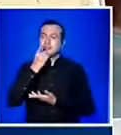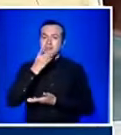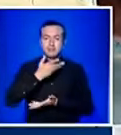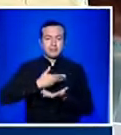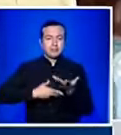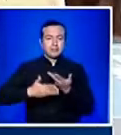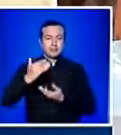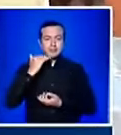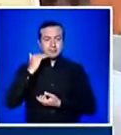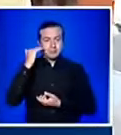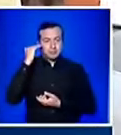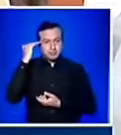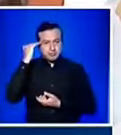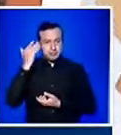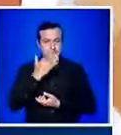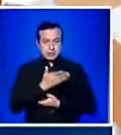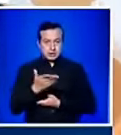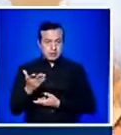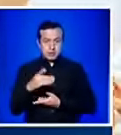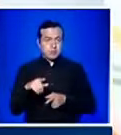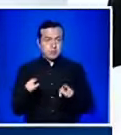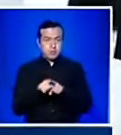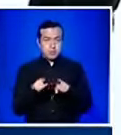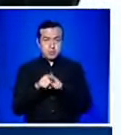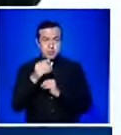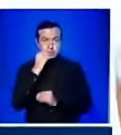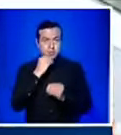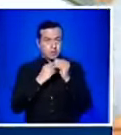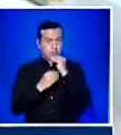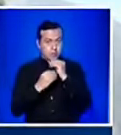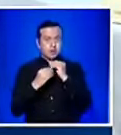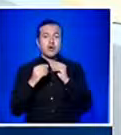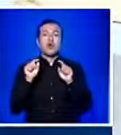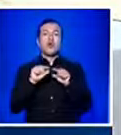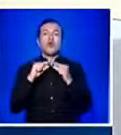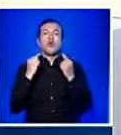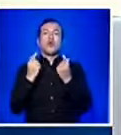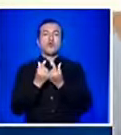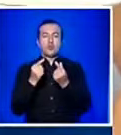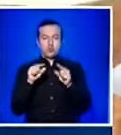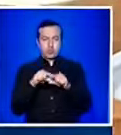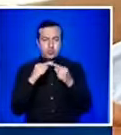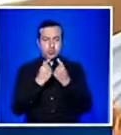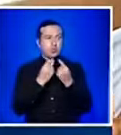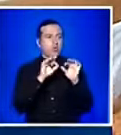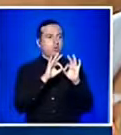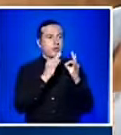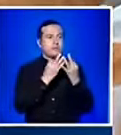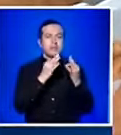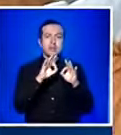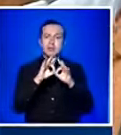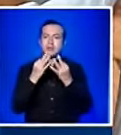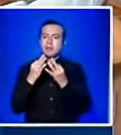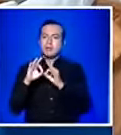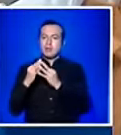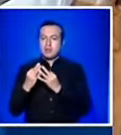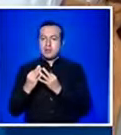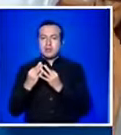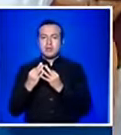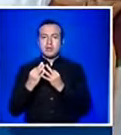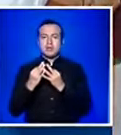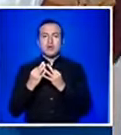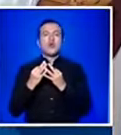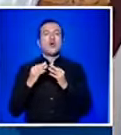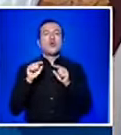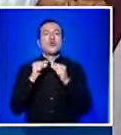adultos mayores. ¿A ellos se les entrega también alimentos? Sí, nosotros tenemos un grupo, dentro de este grupo de familias que le comentaba, hay el grupo 70